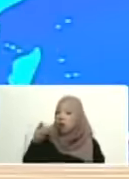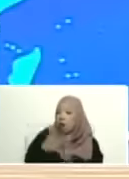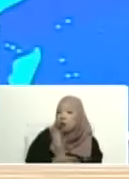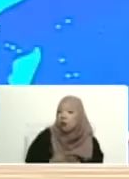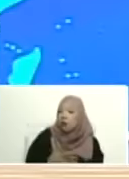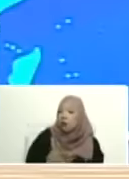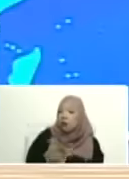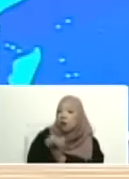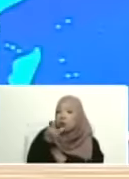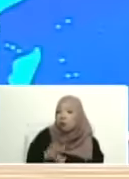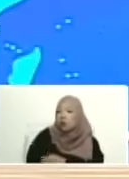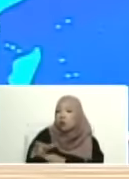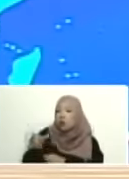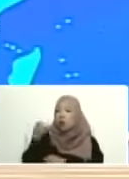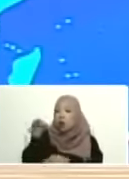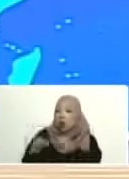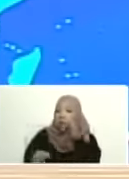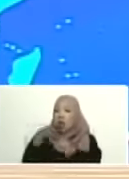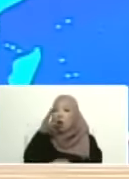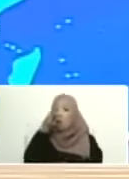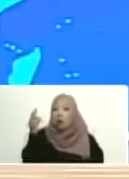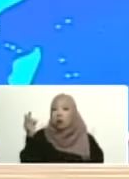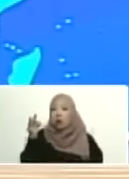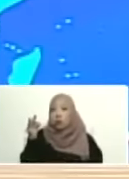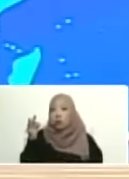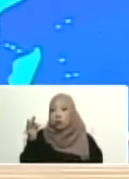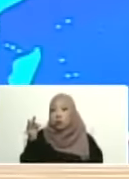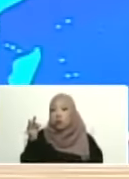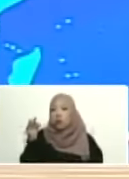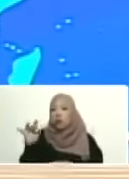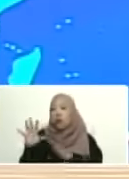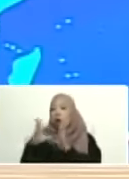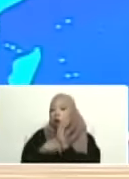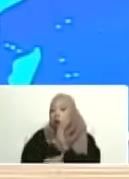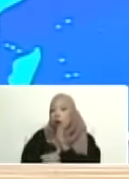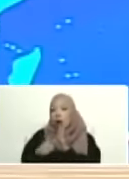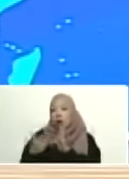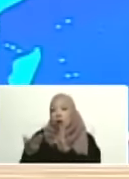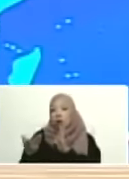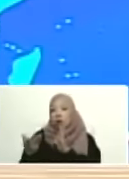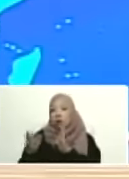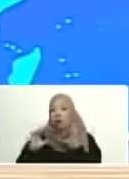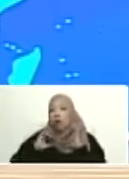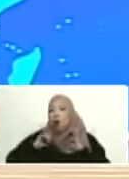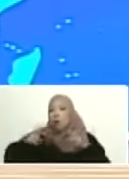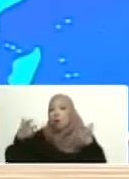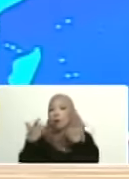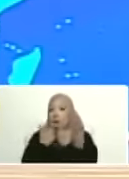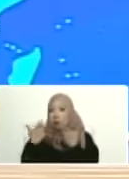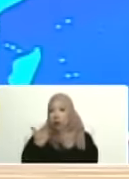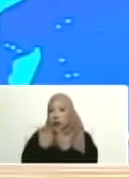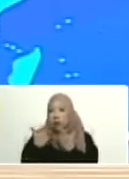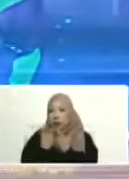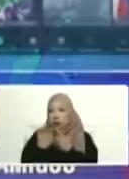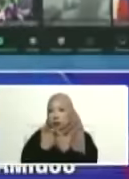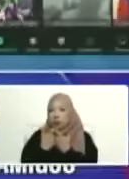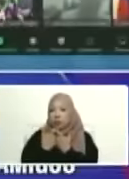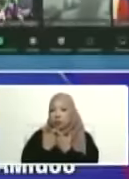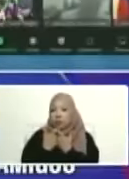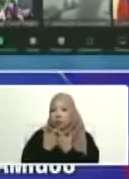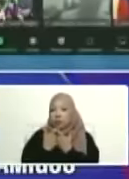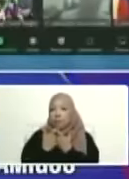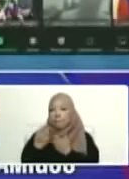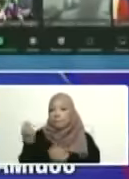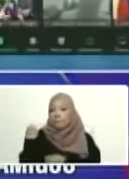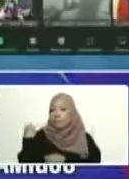en el Tribunal Arbitral del París, para hacer este fraude, comienzan las amenazas de la